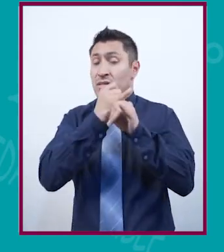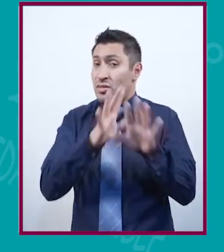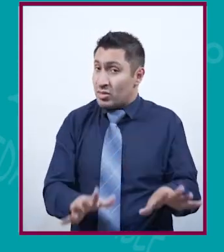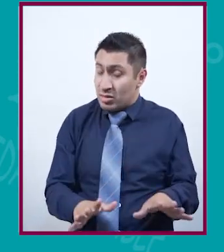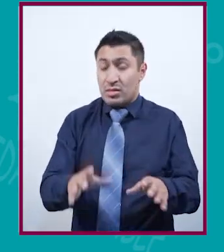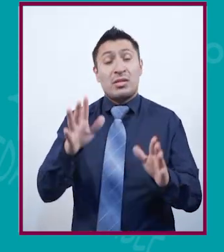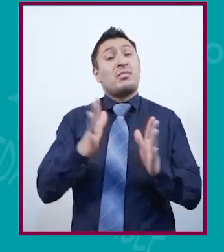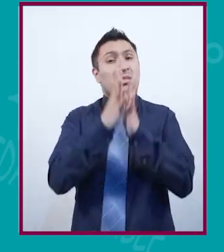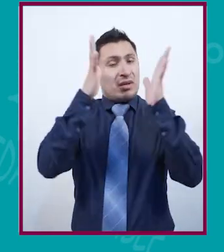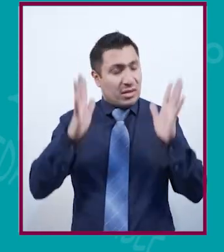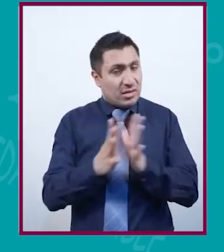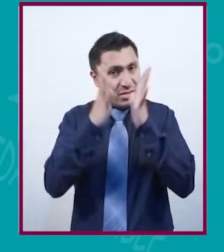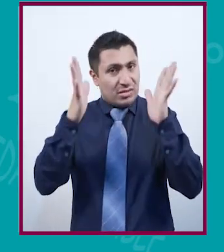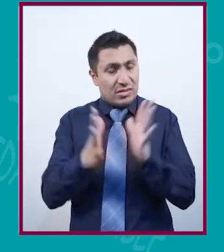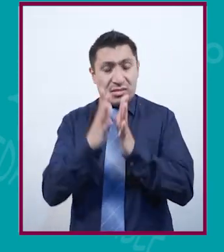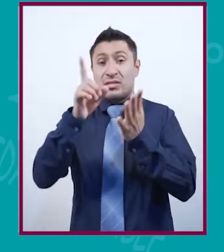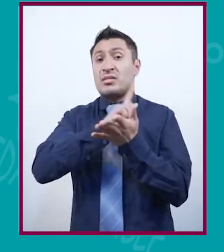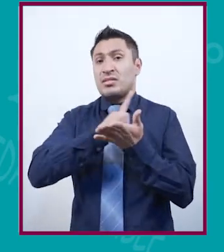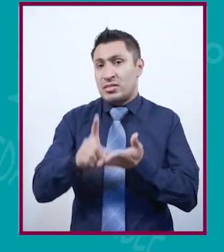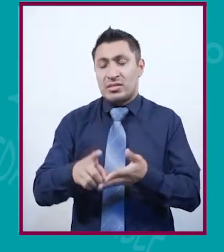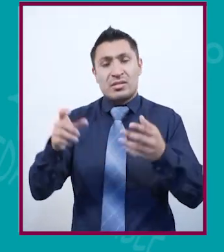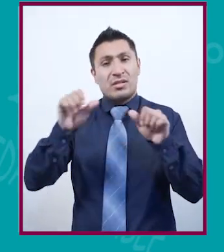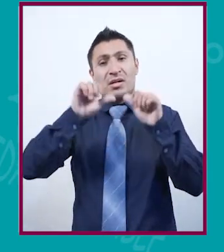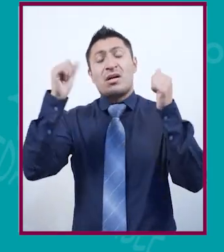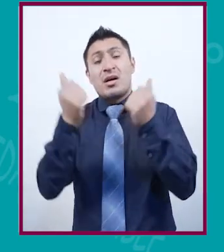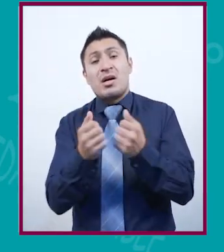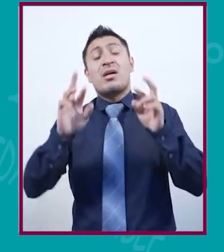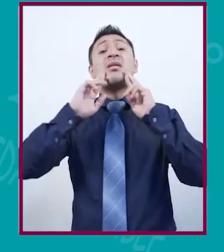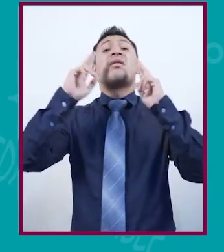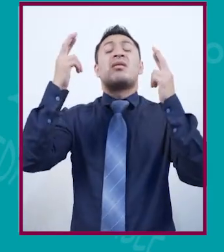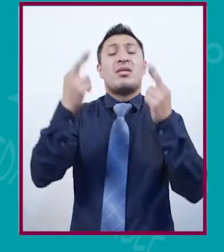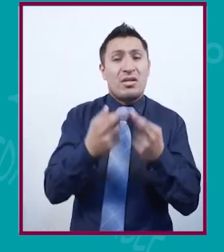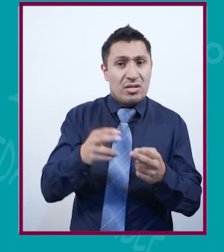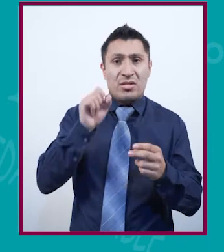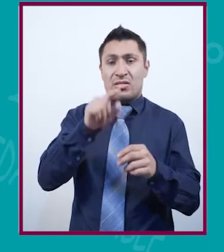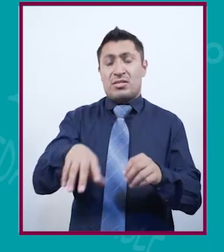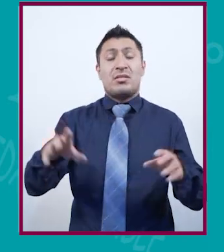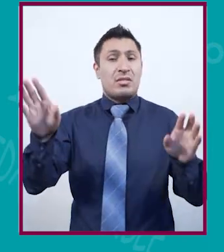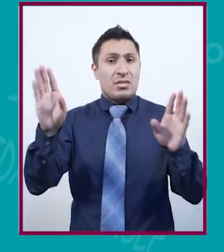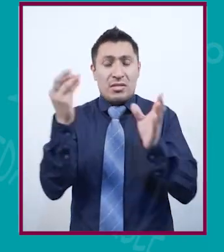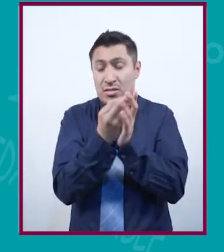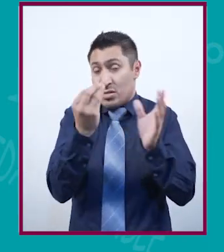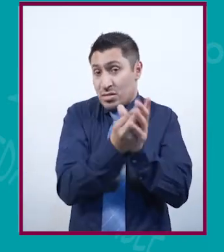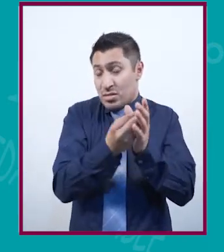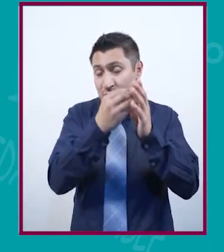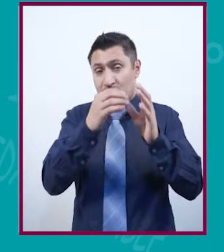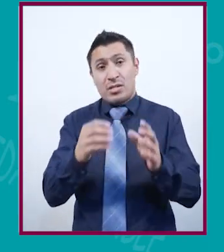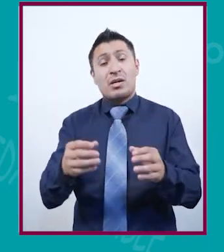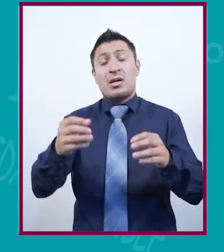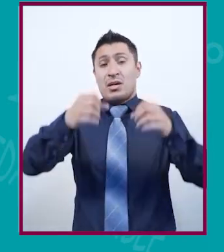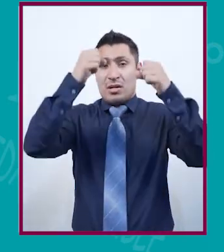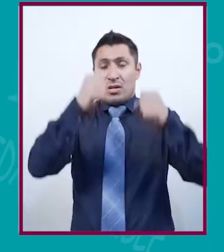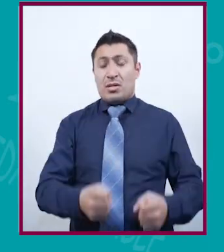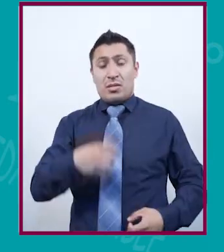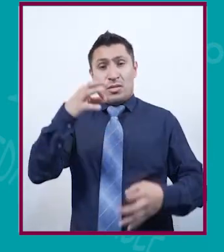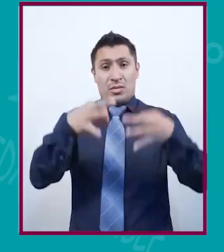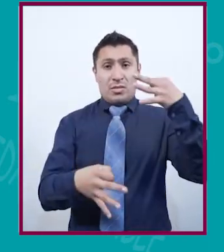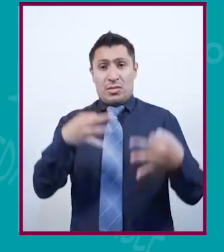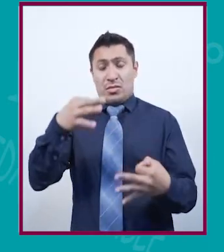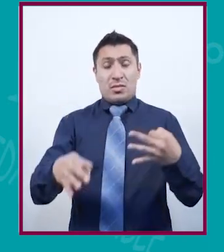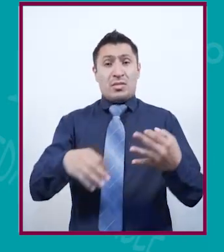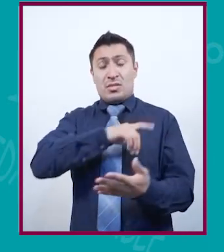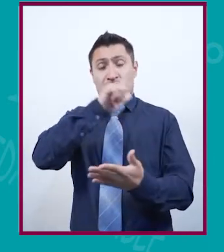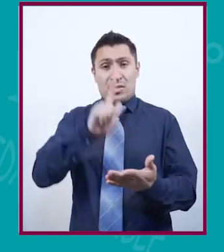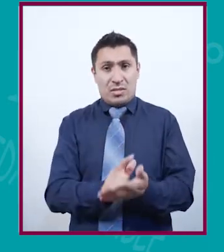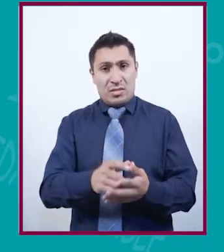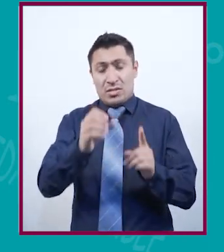participación, el derecho de asociación y reunión, a la intimidad, a la seguridad jurídica y al debido proceso, de